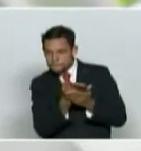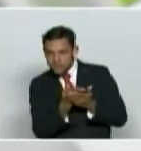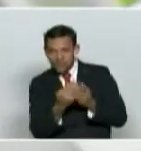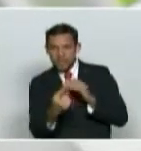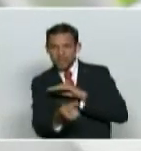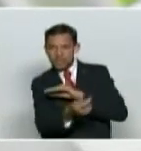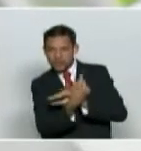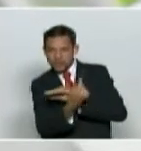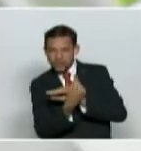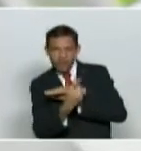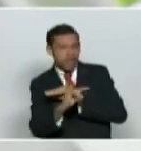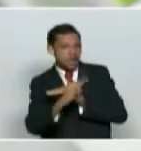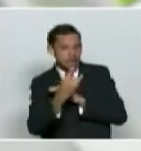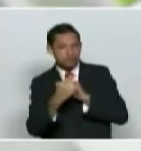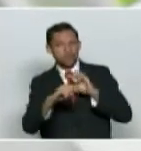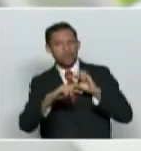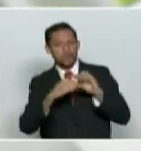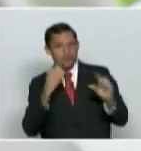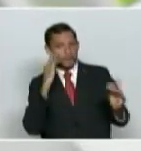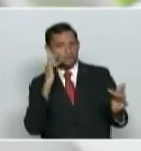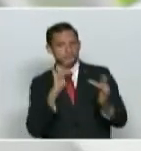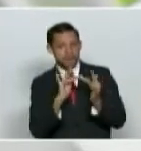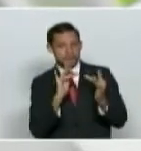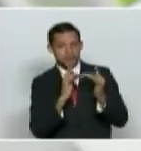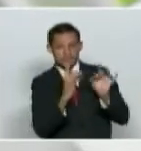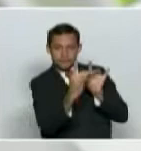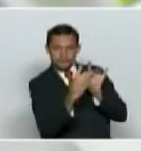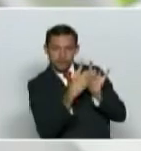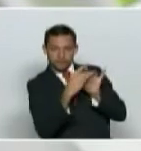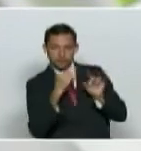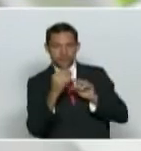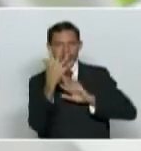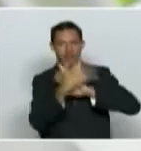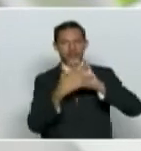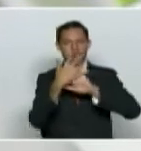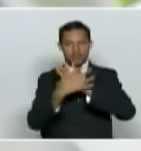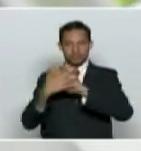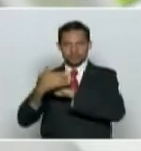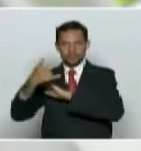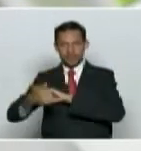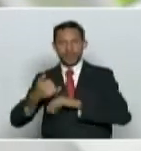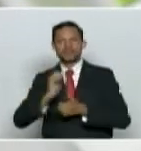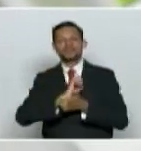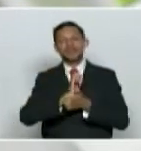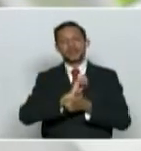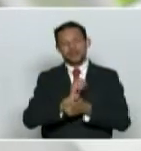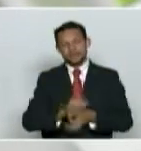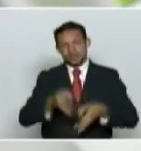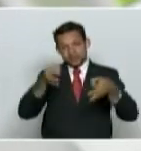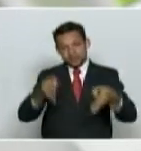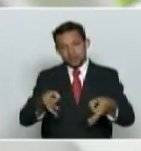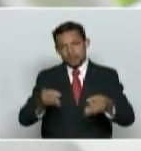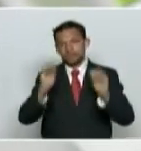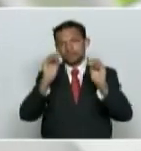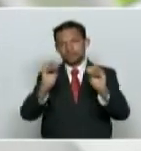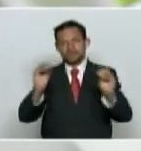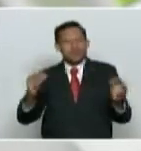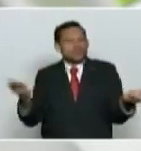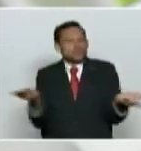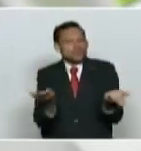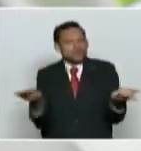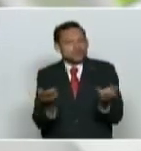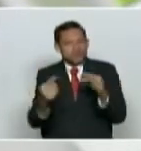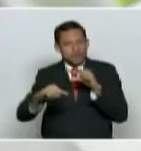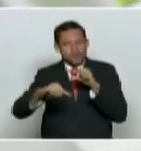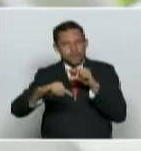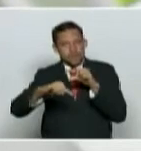quejas, reclamos, sugerencias y también felicitaciones de la programación que les ofrece el canal regional Telecafé. Ustedes nos pueden escribir a